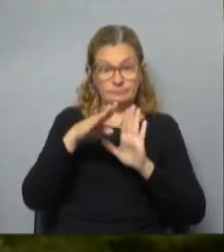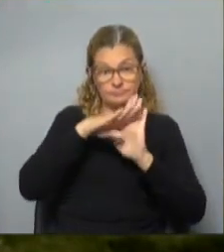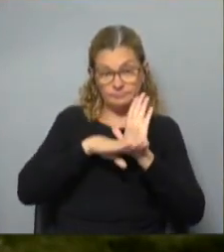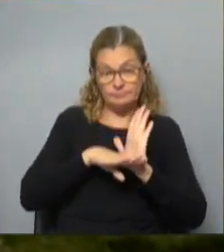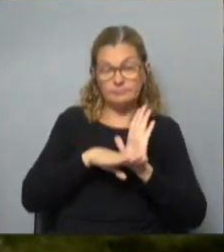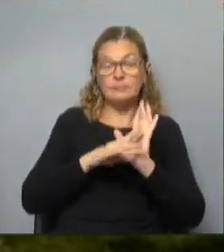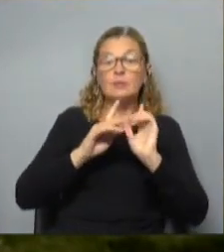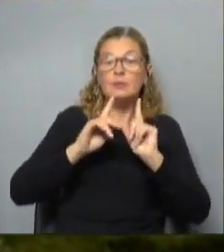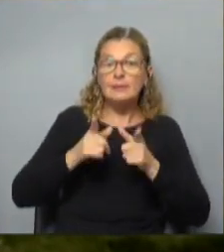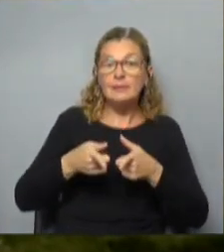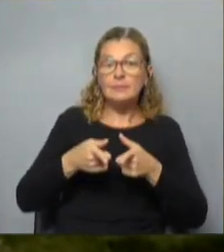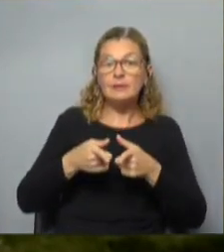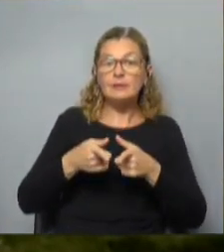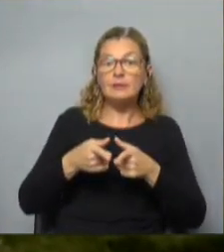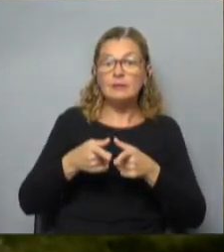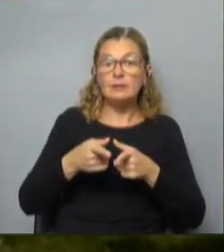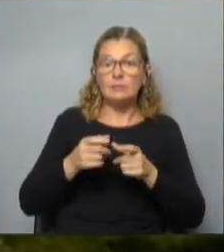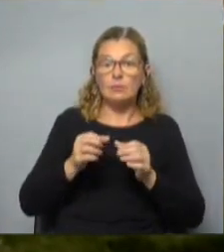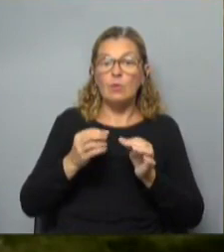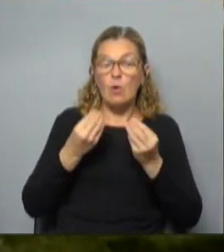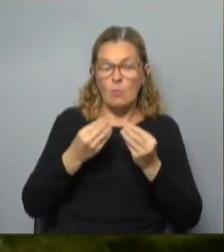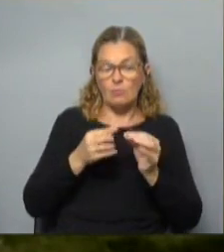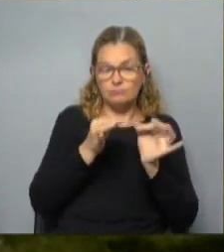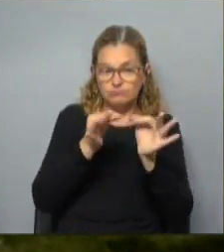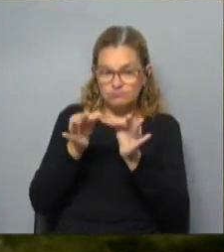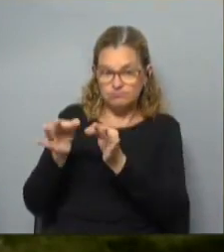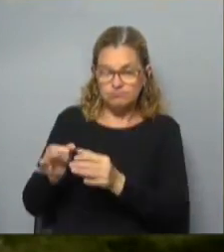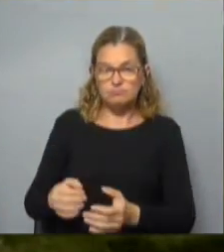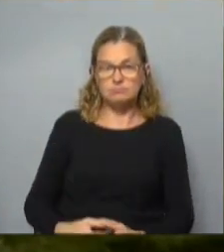resolución pero además también parte del alcance del mismo